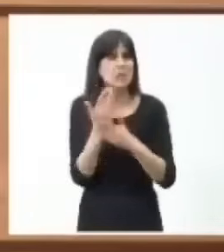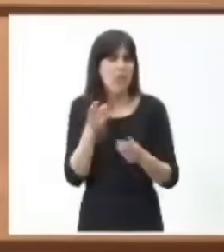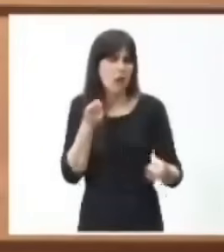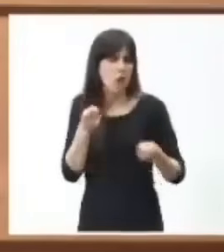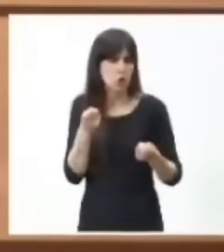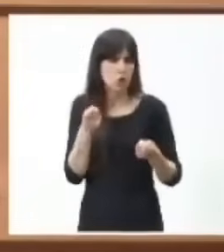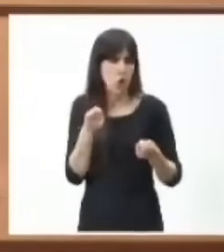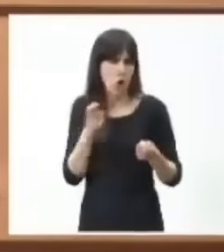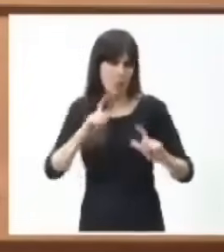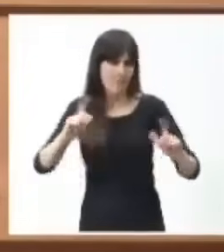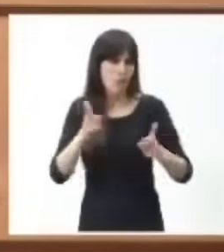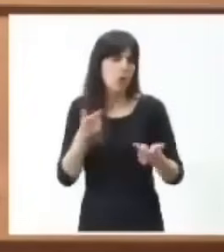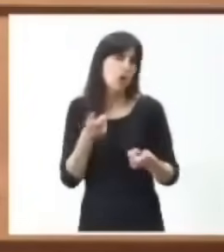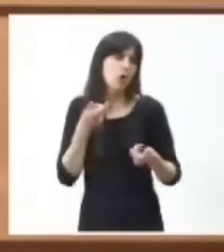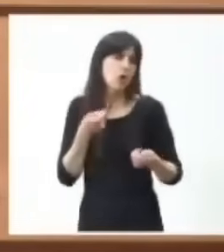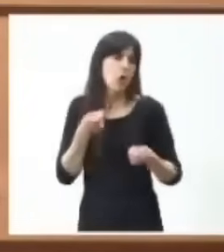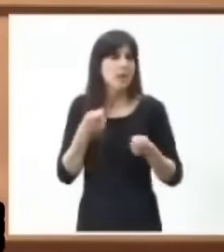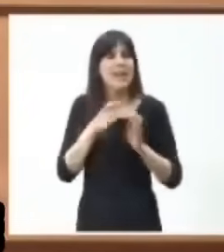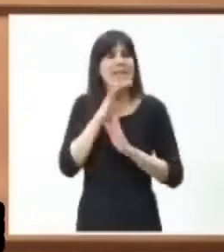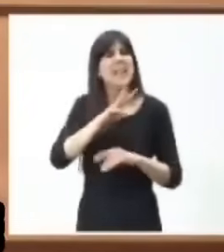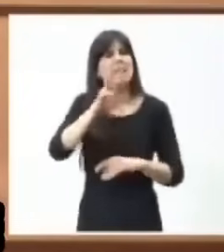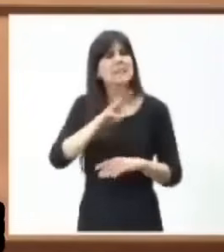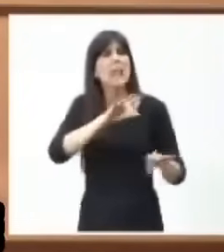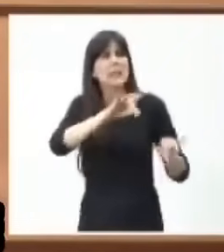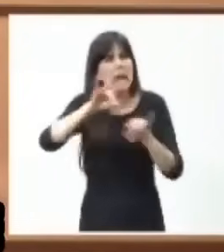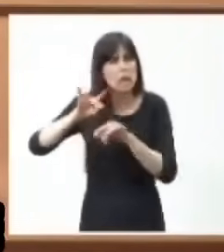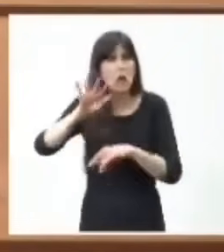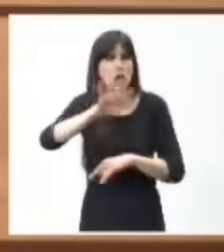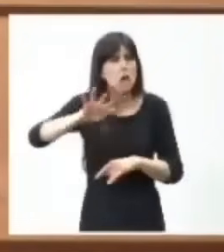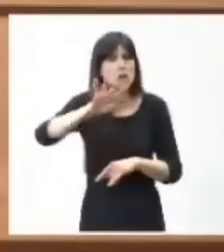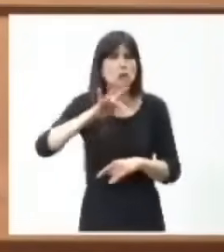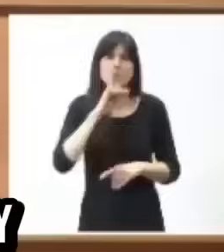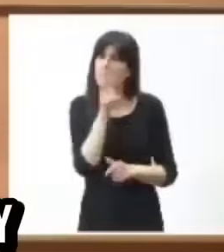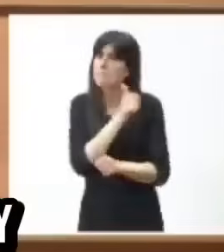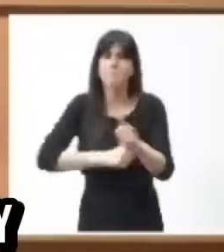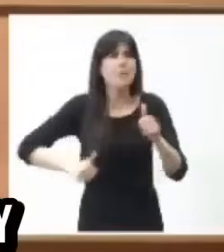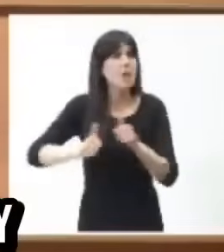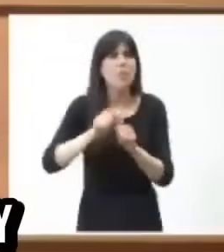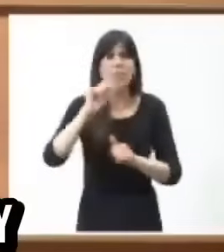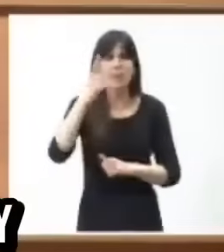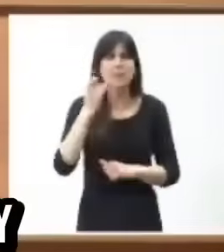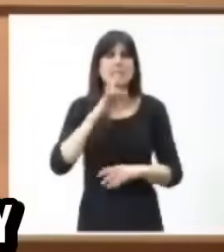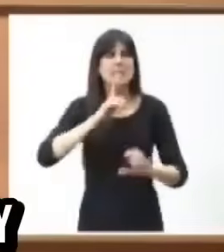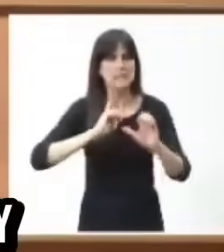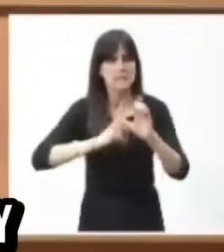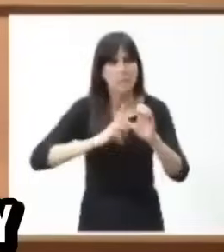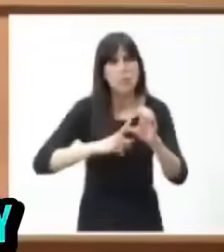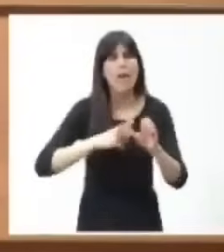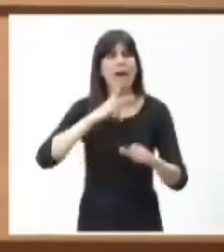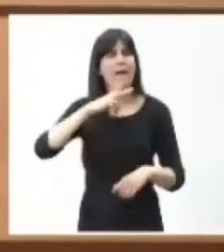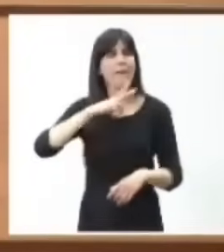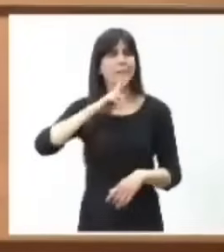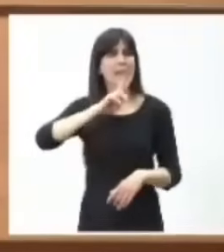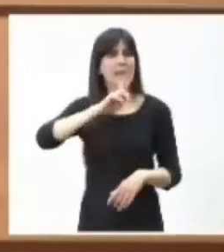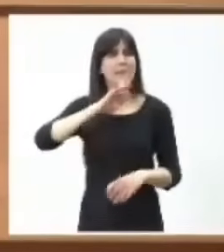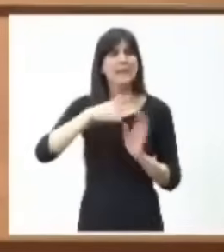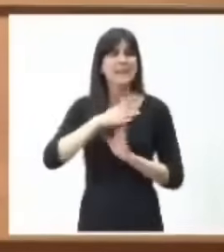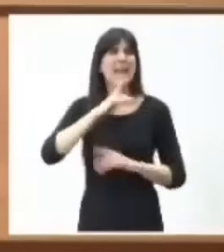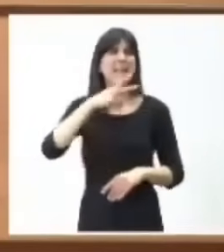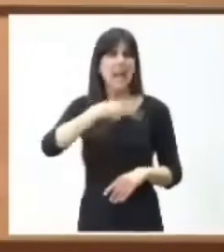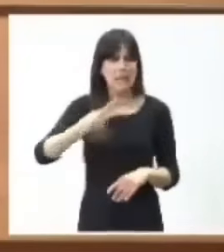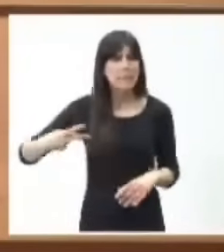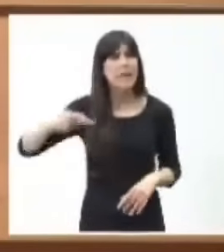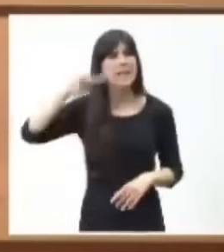dijo, literal, hay 3 territorios que son absolutamente prioritarios, Extremadura, Cantabria y Euskadi. Son